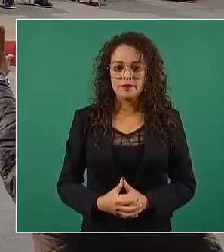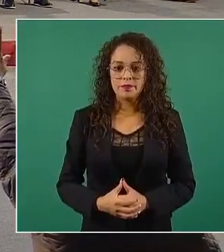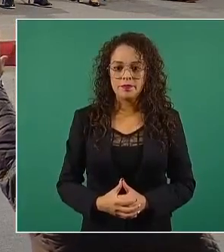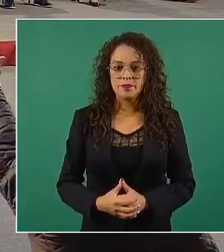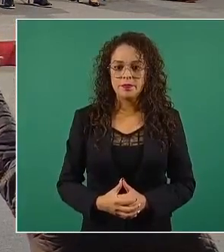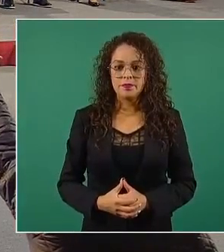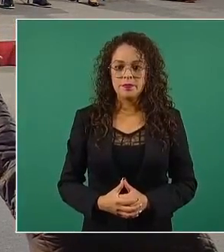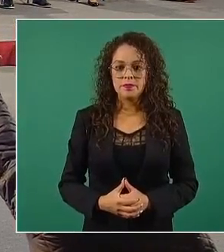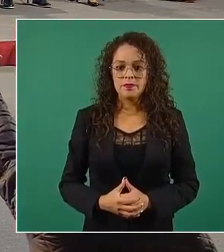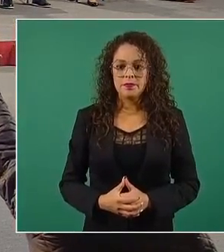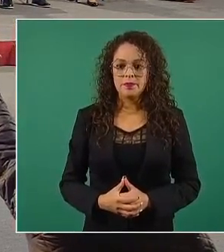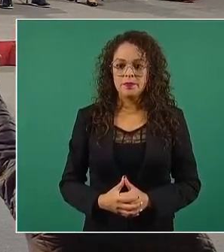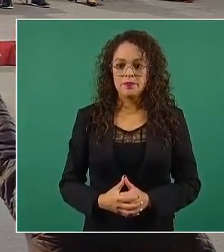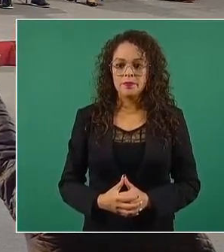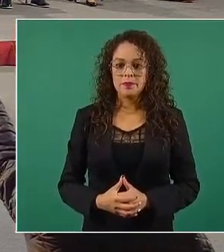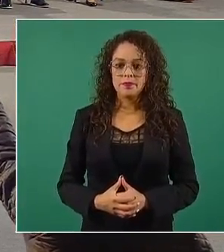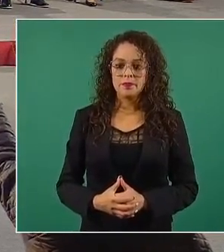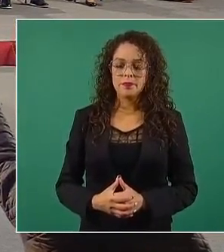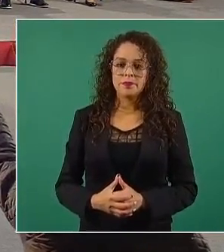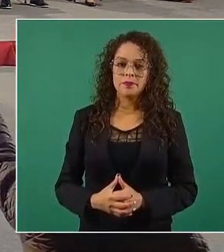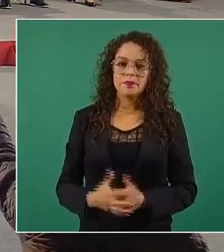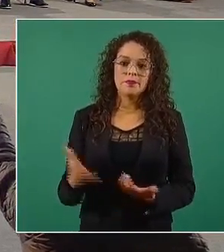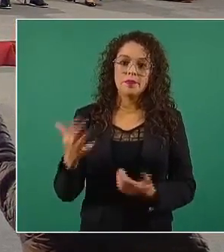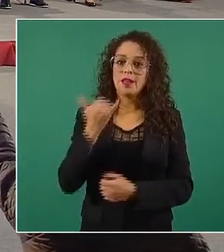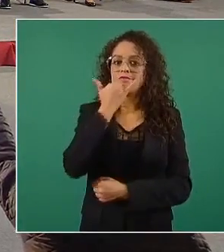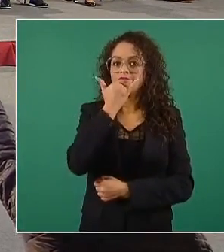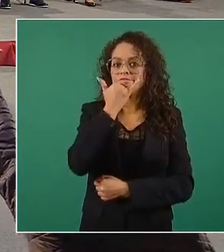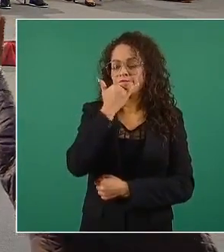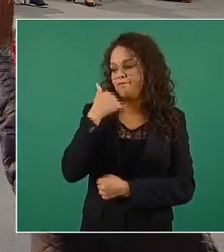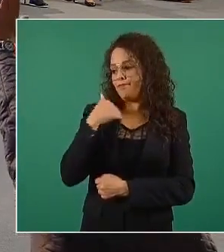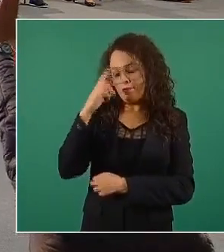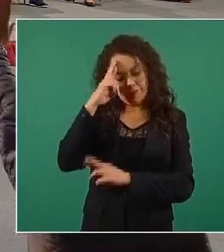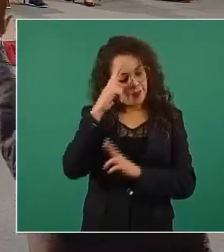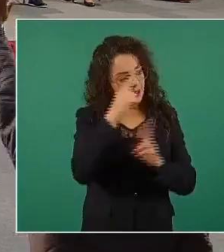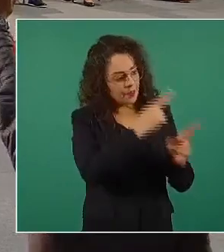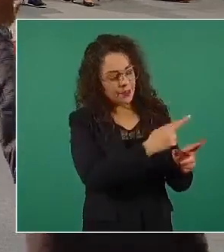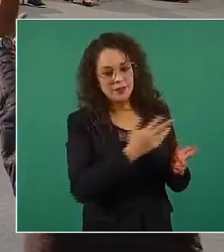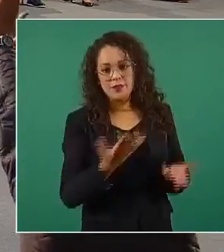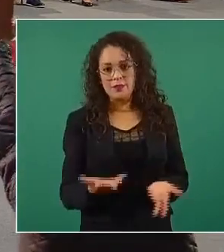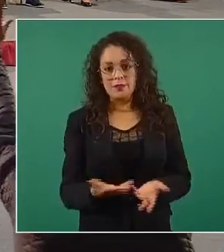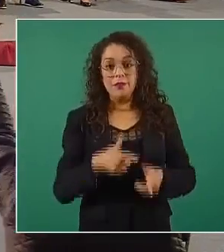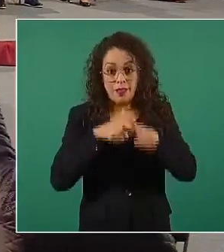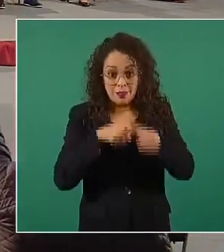respeto, a nuestros invitados.